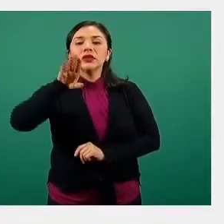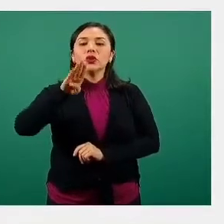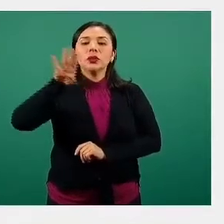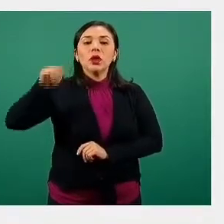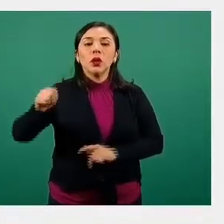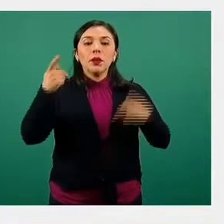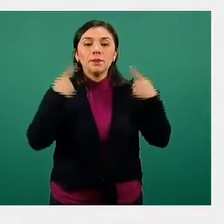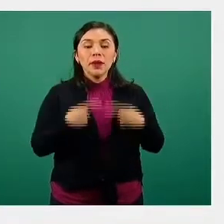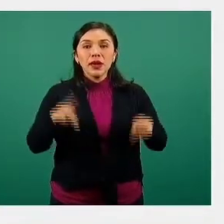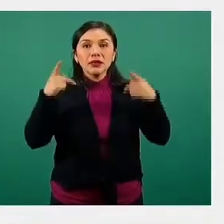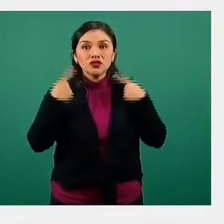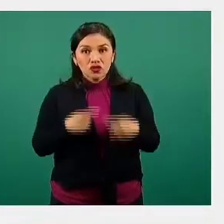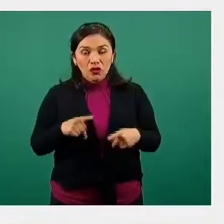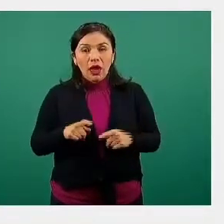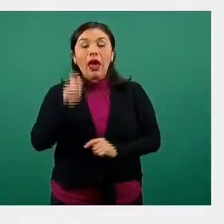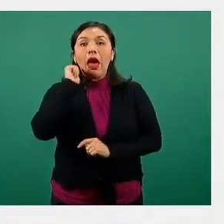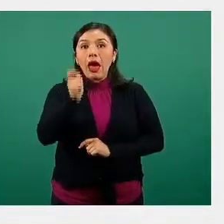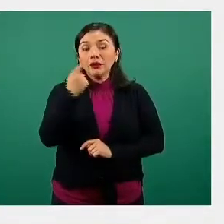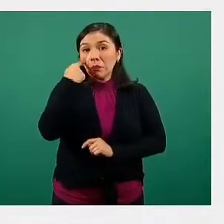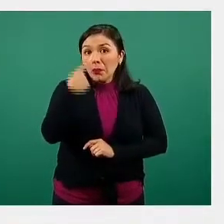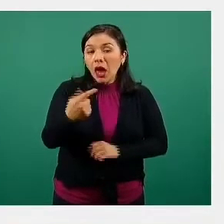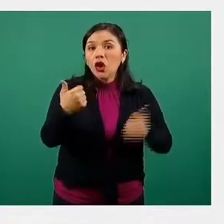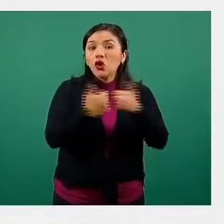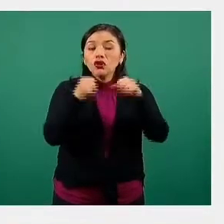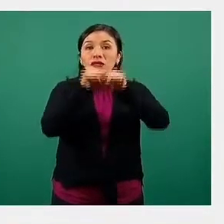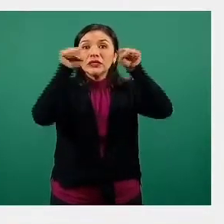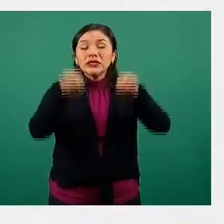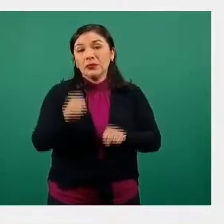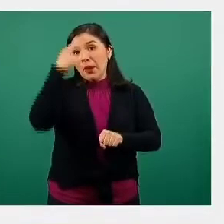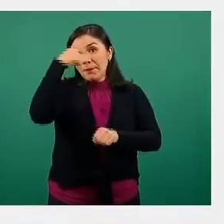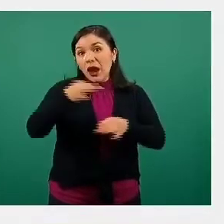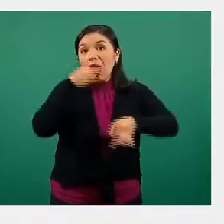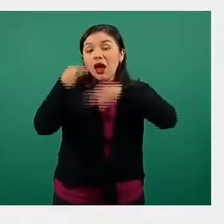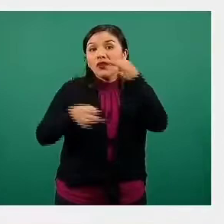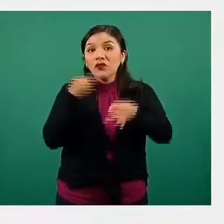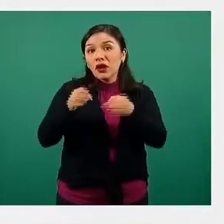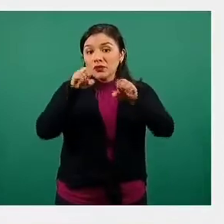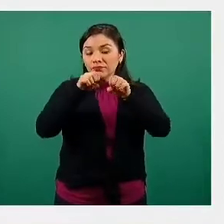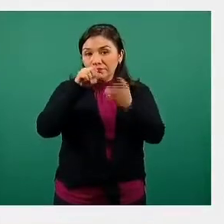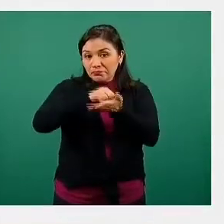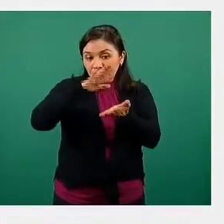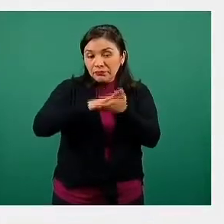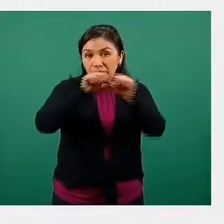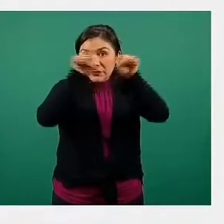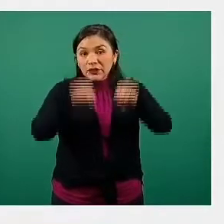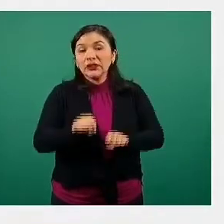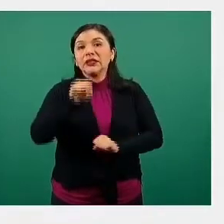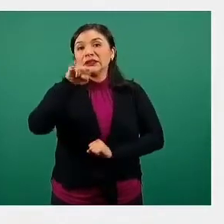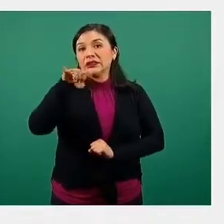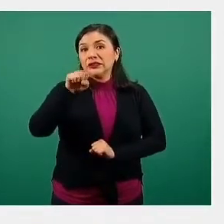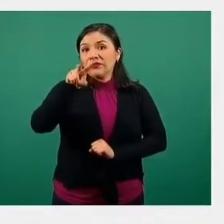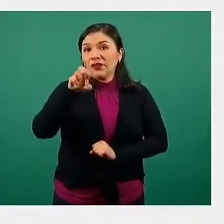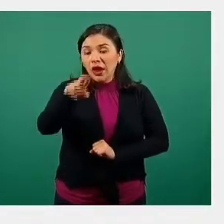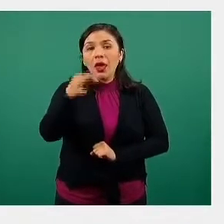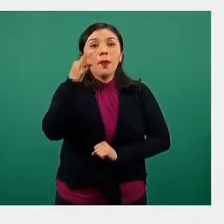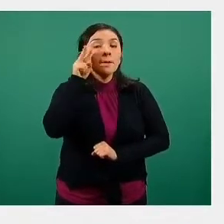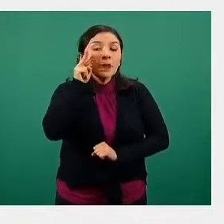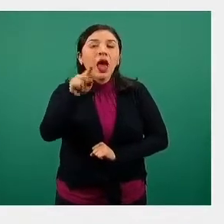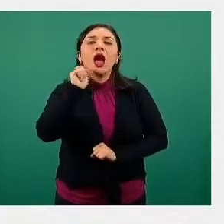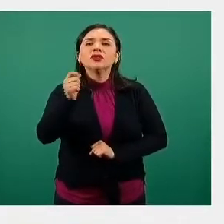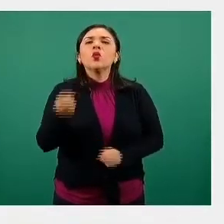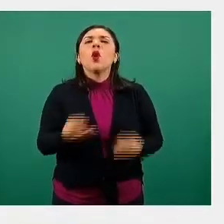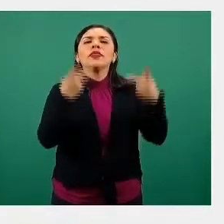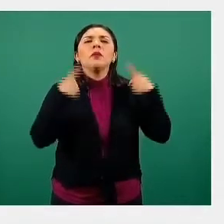2.082.399 personas que en base al sistema oficial de notificación, que es el SISBER, se dan como casos